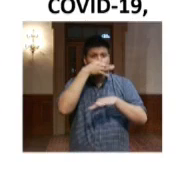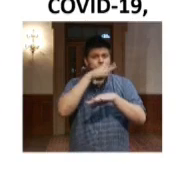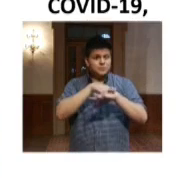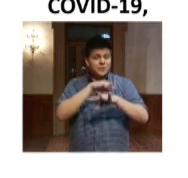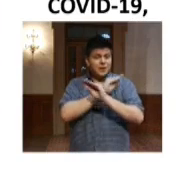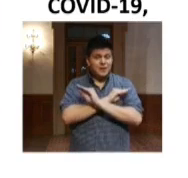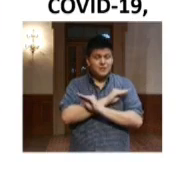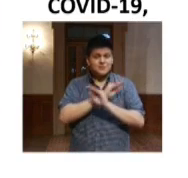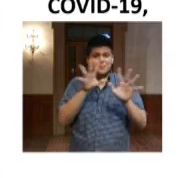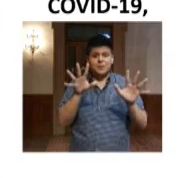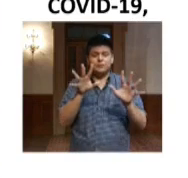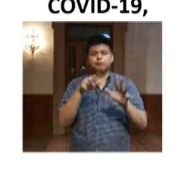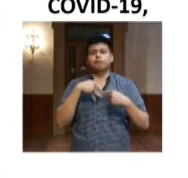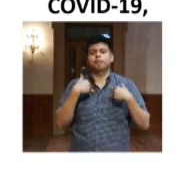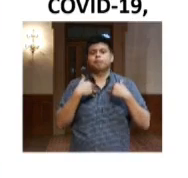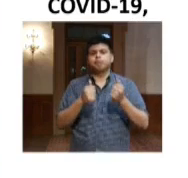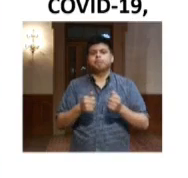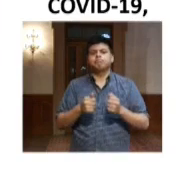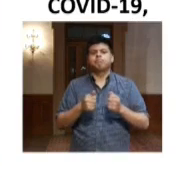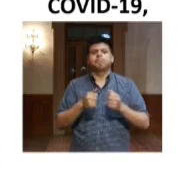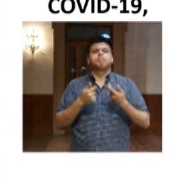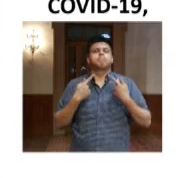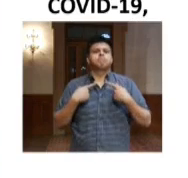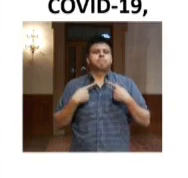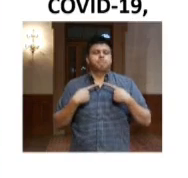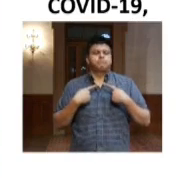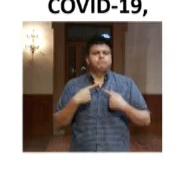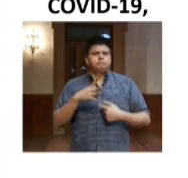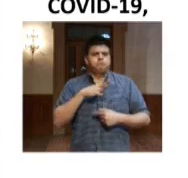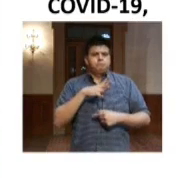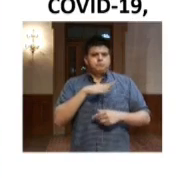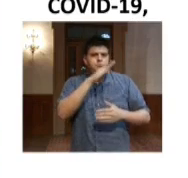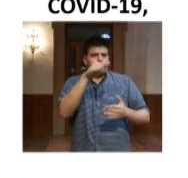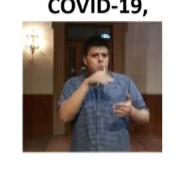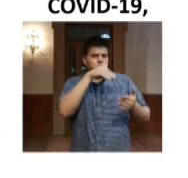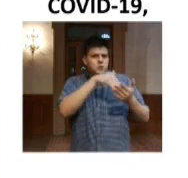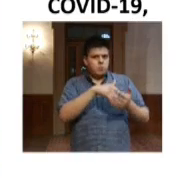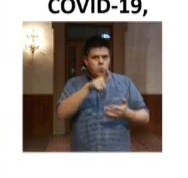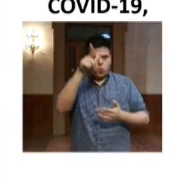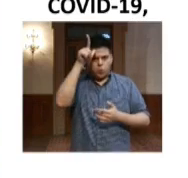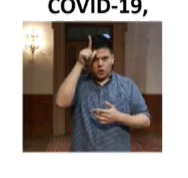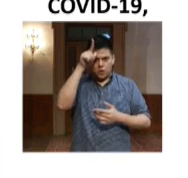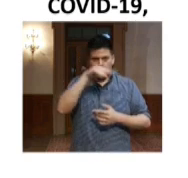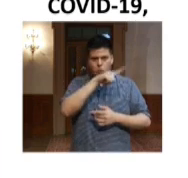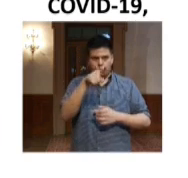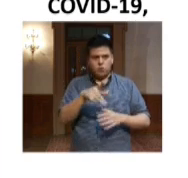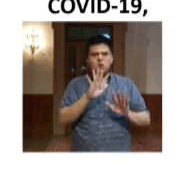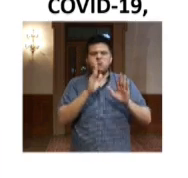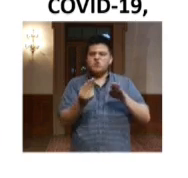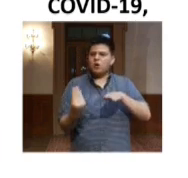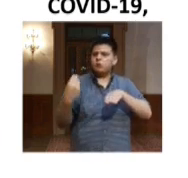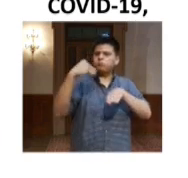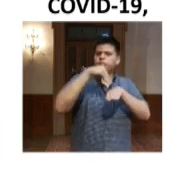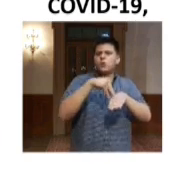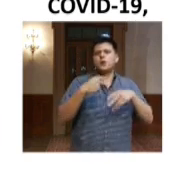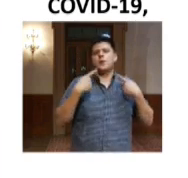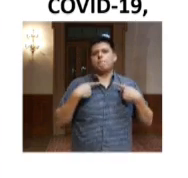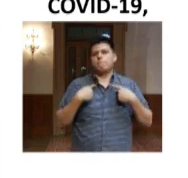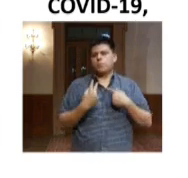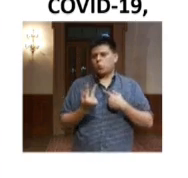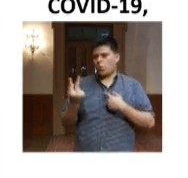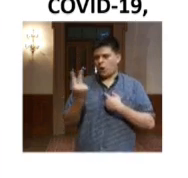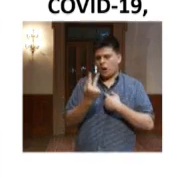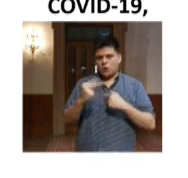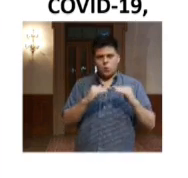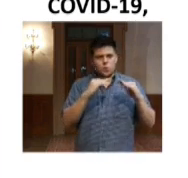aclaración que en los casos del municipio de Guadalupe están contemplados los casos de los dos asilos,